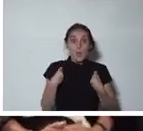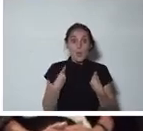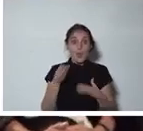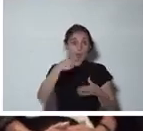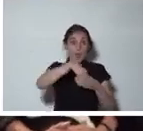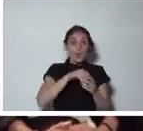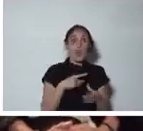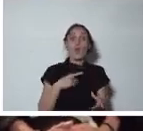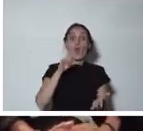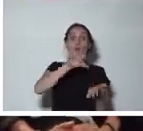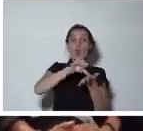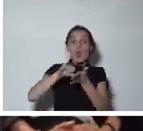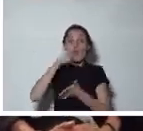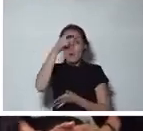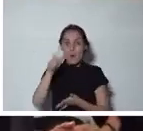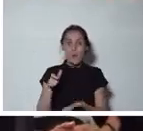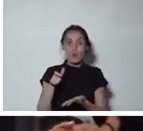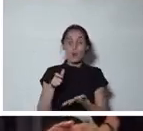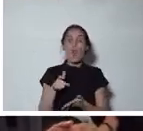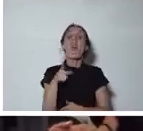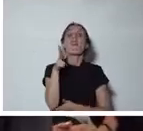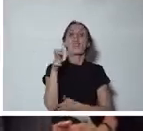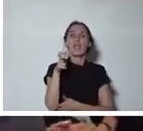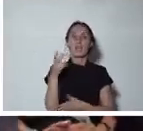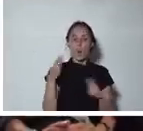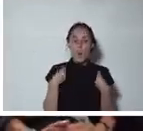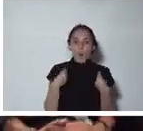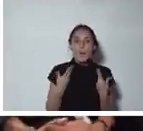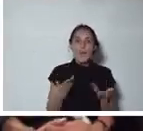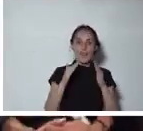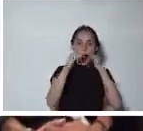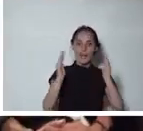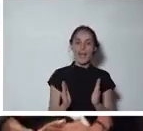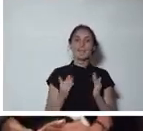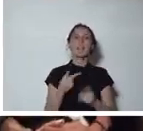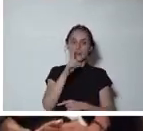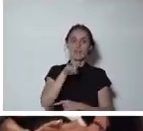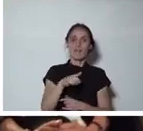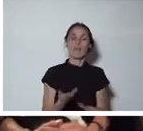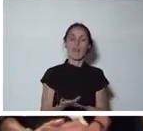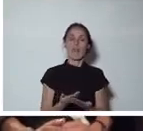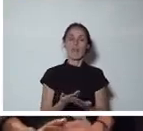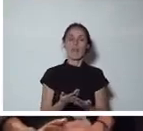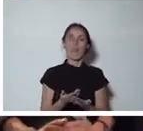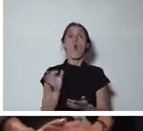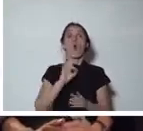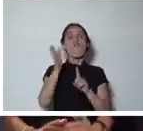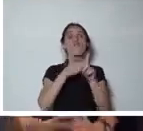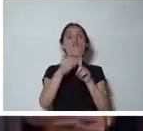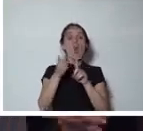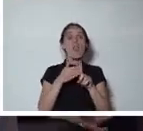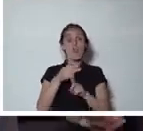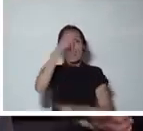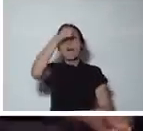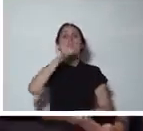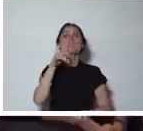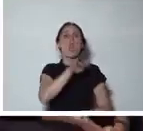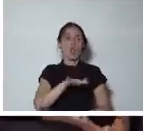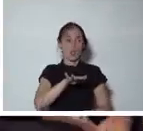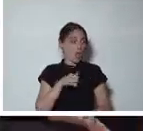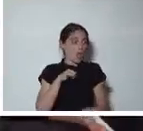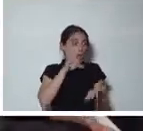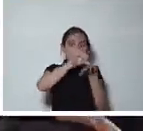ciudades la vulneración del derecho a la vivienda sucede en nuestras ciudades la violencia machista sucede en nuestras ciudades no y por lo tanto tenemos que